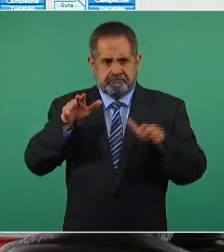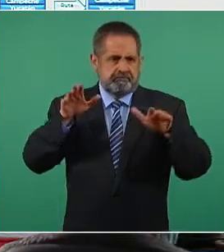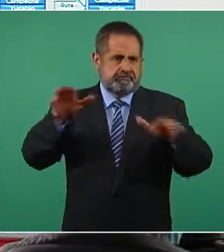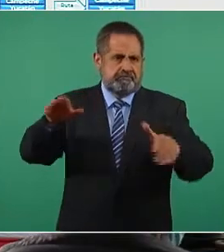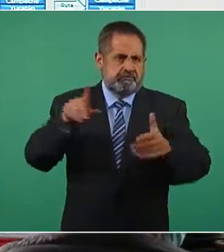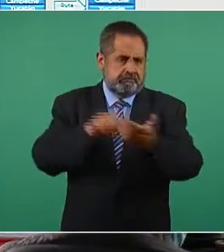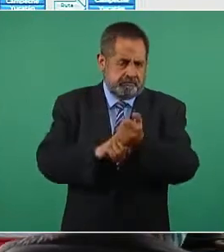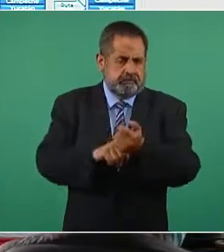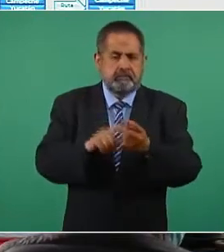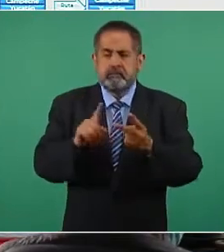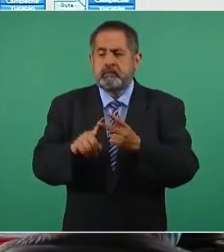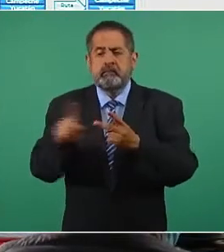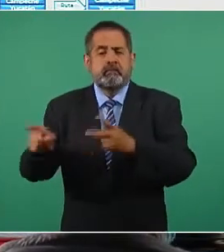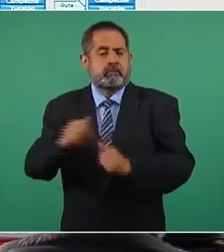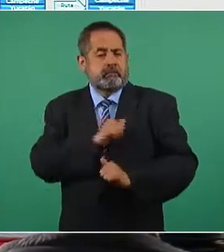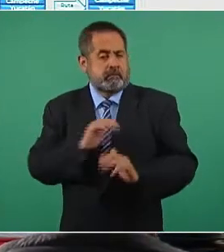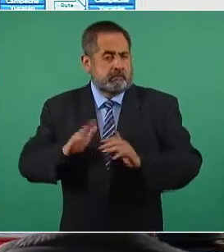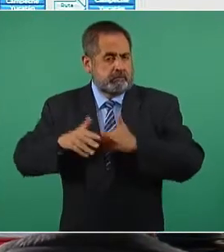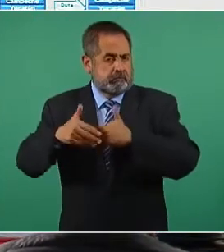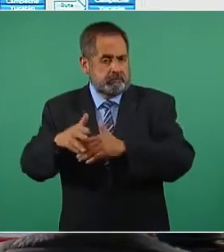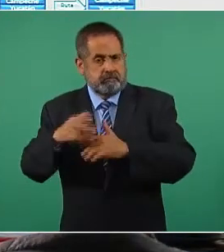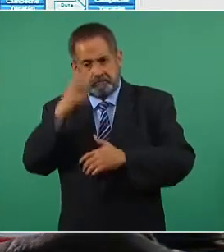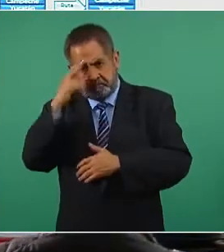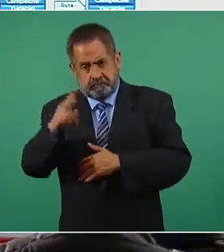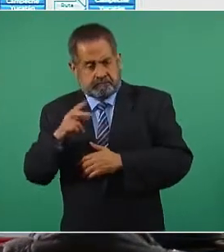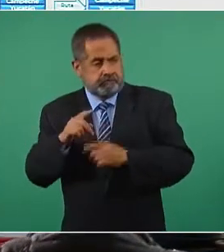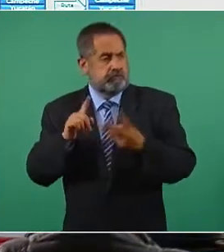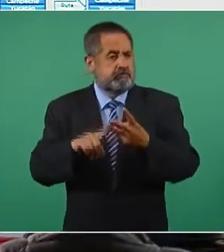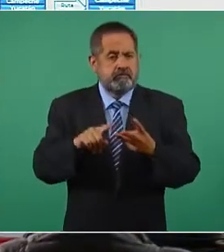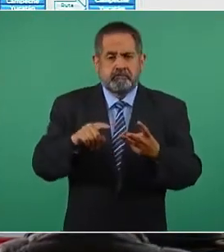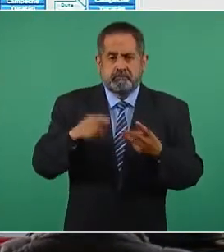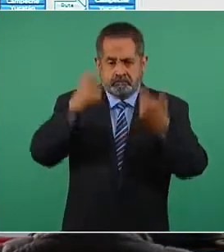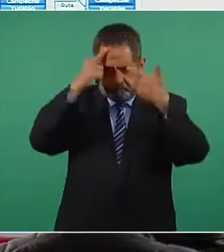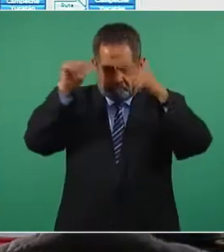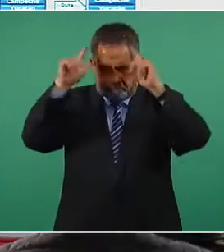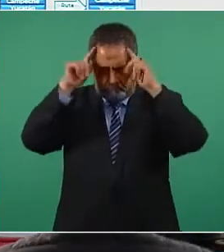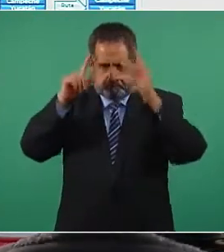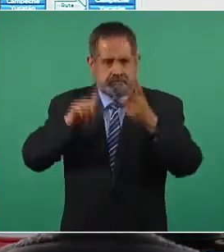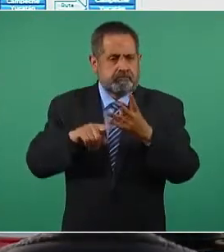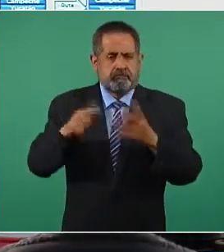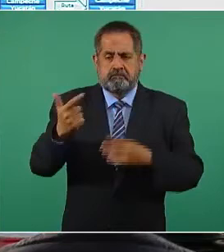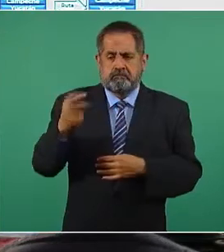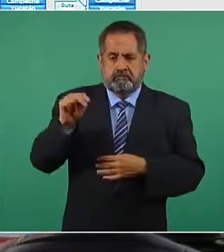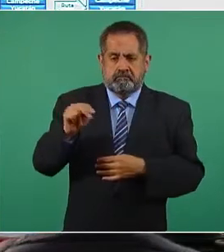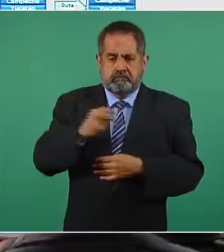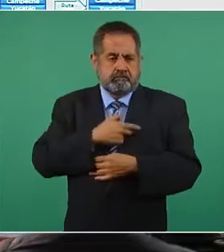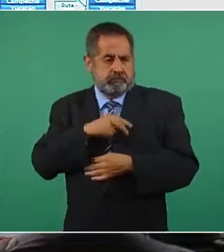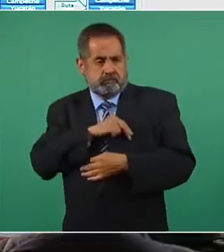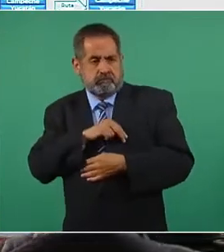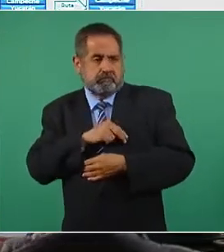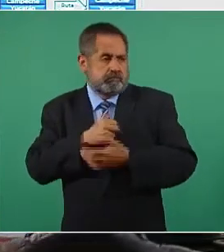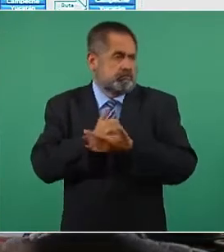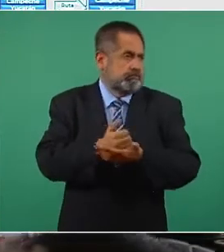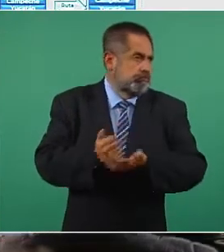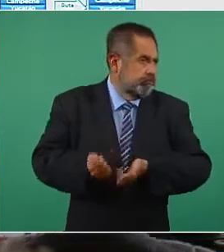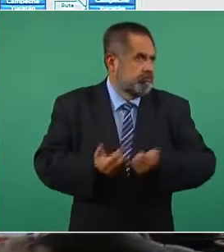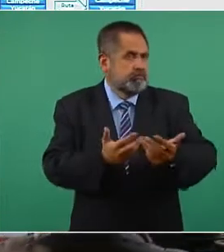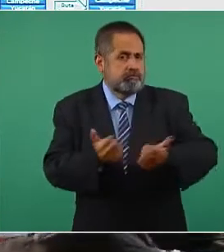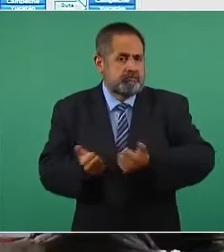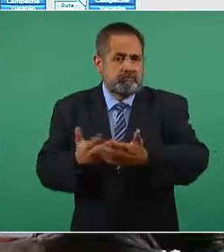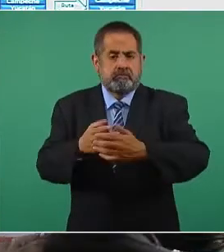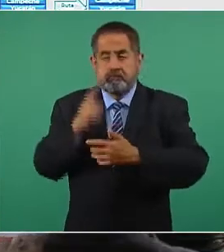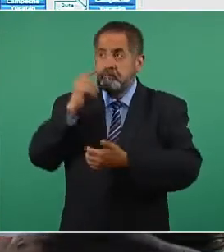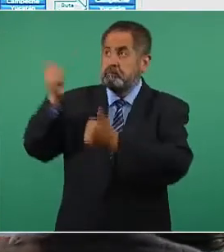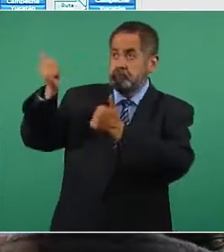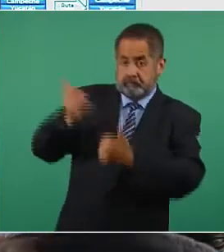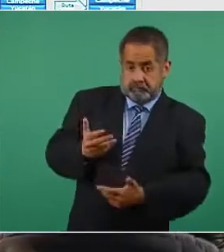del Ejército Mexicano, de Marina y la Guardia Nacional. Aquí tenemos lo que arribaron,